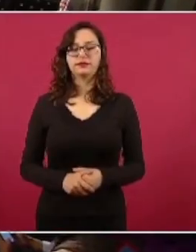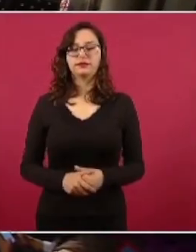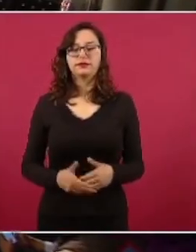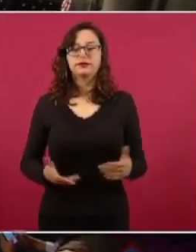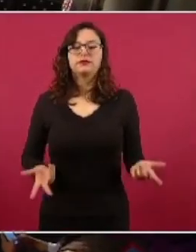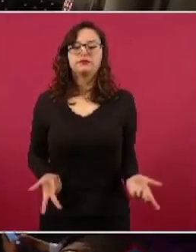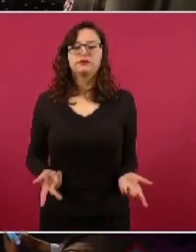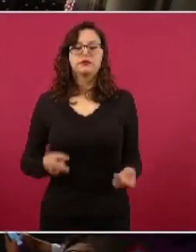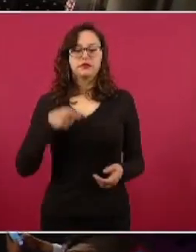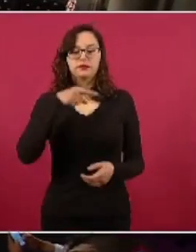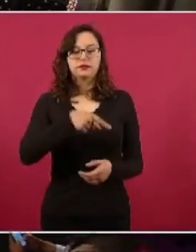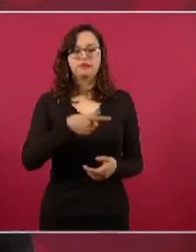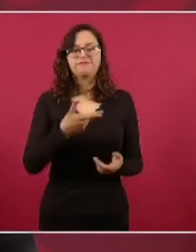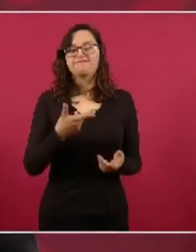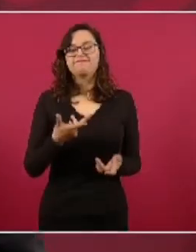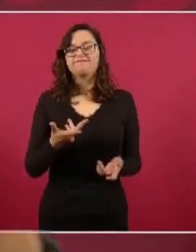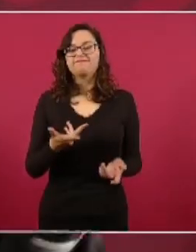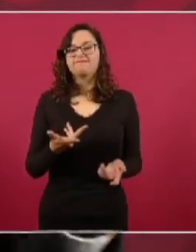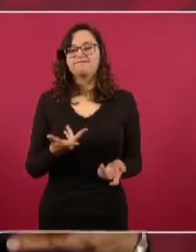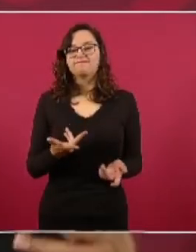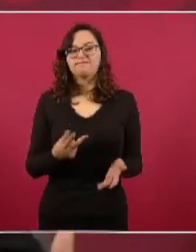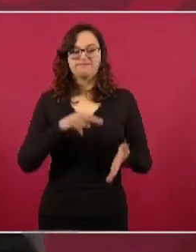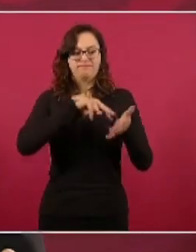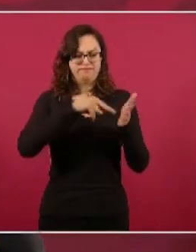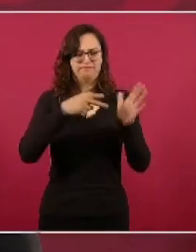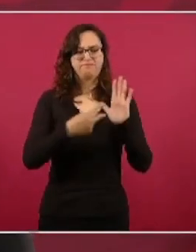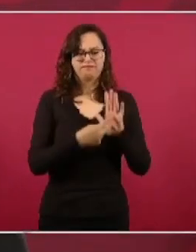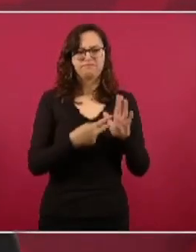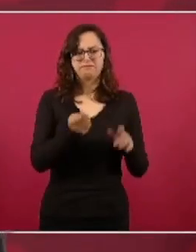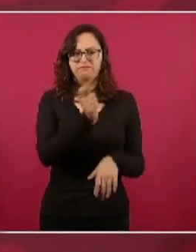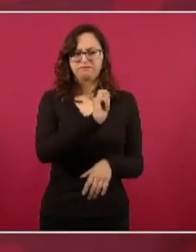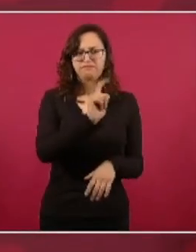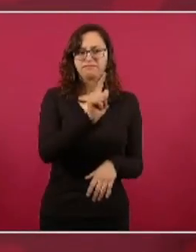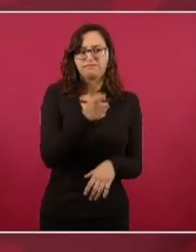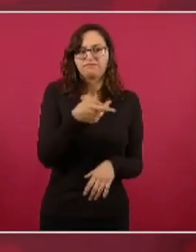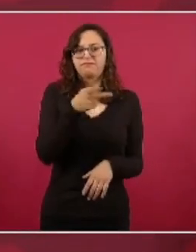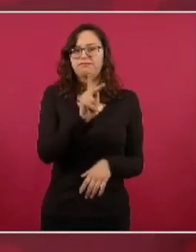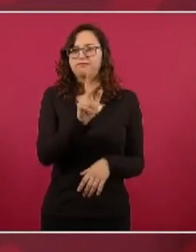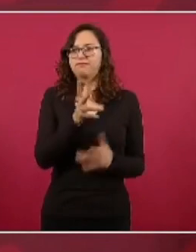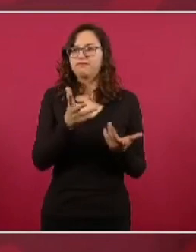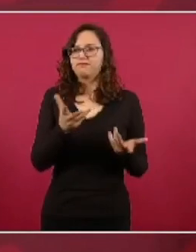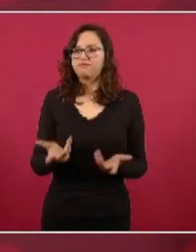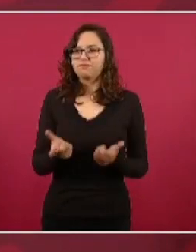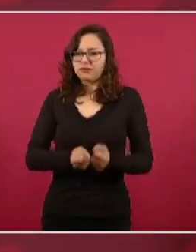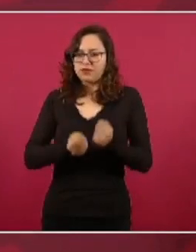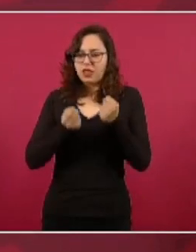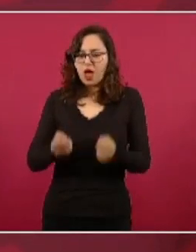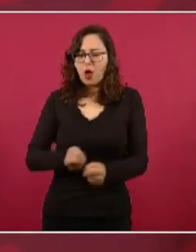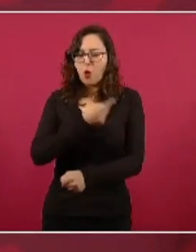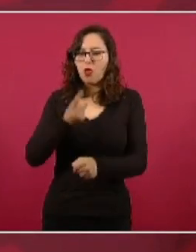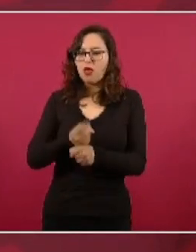pero no con una formación